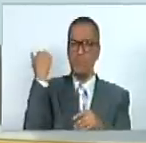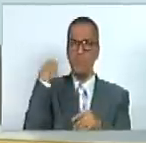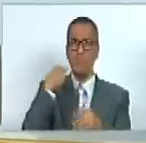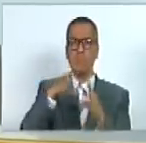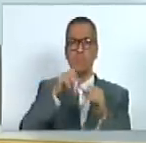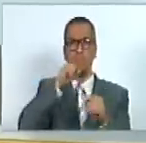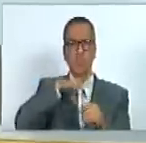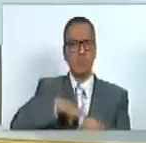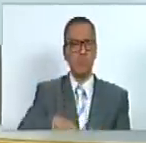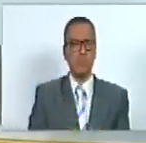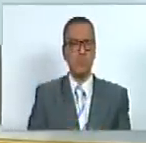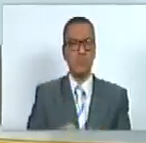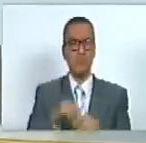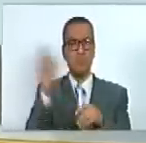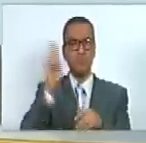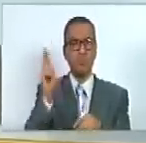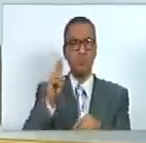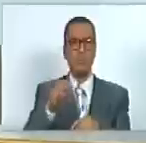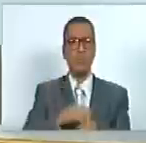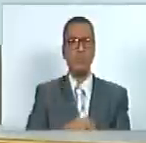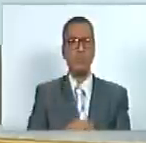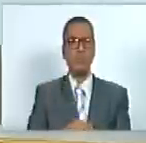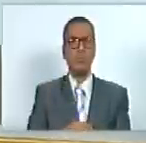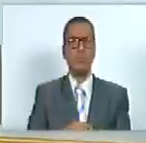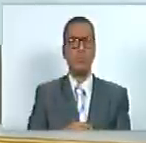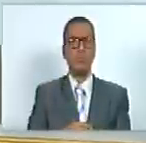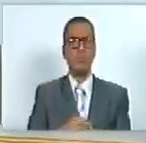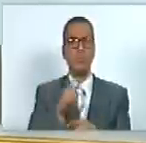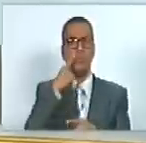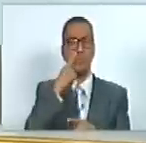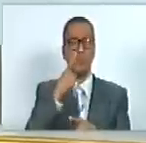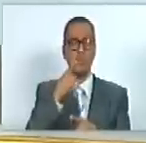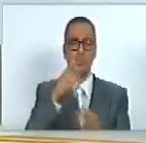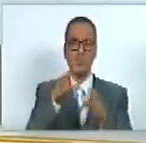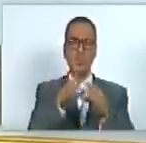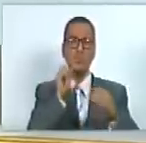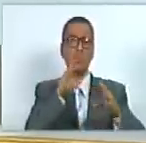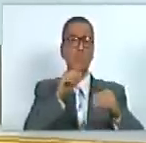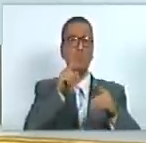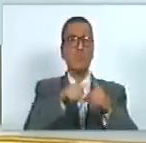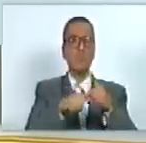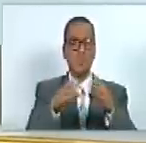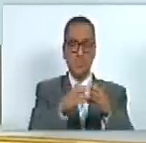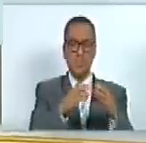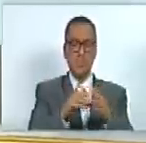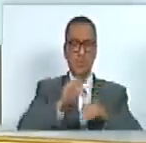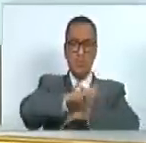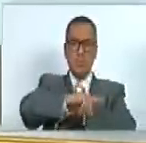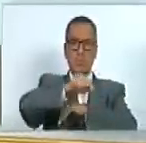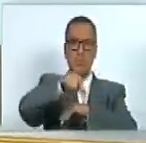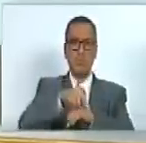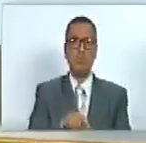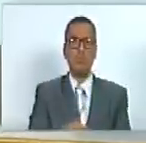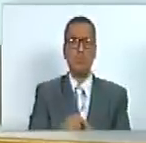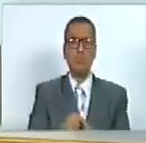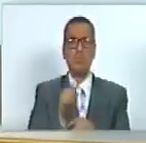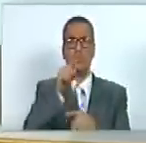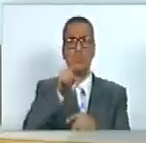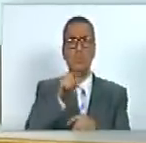la historia de la República, de un concierto para delinquir, de